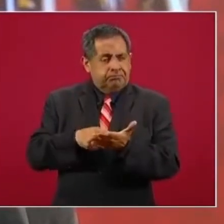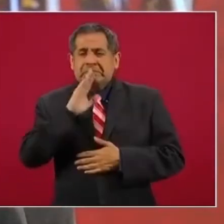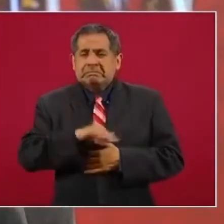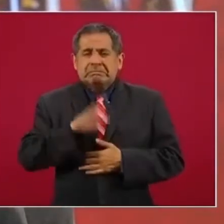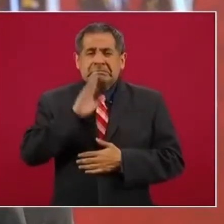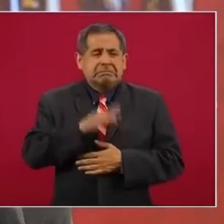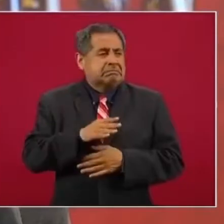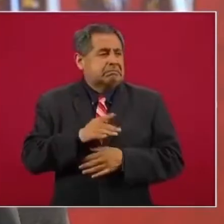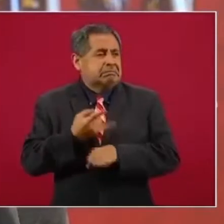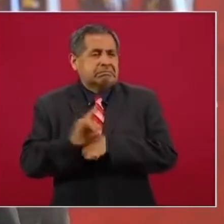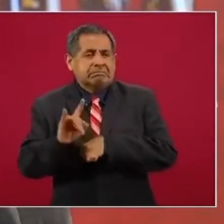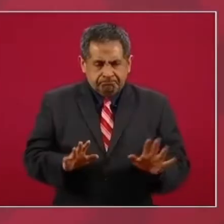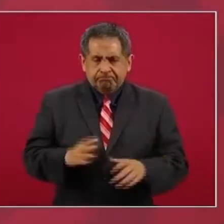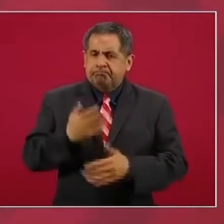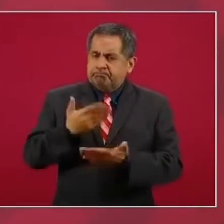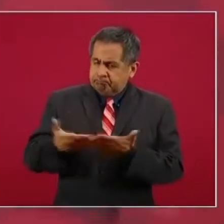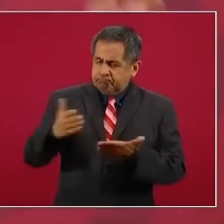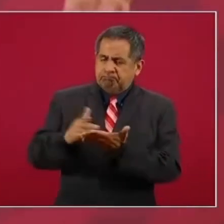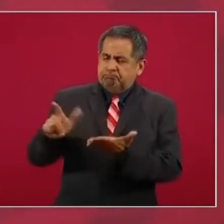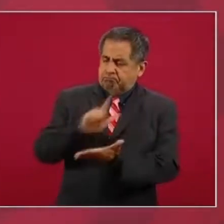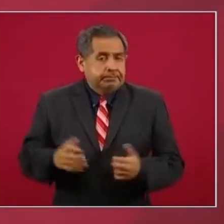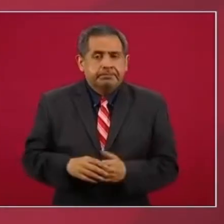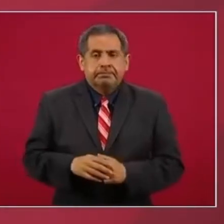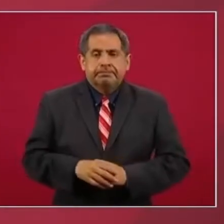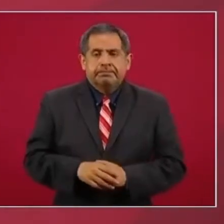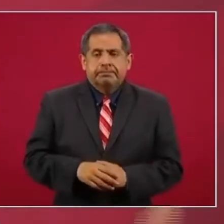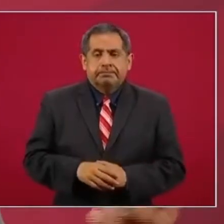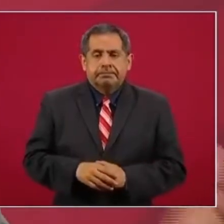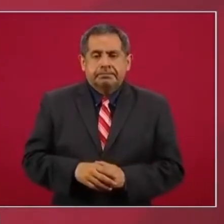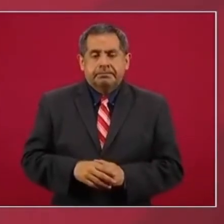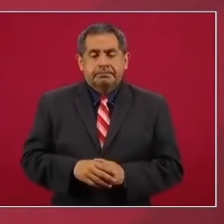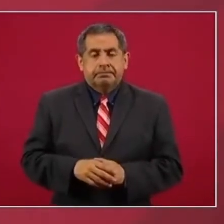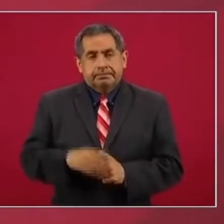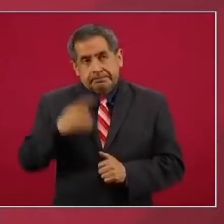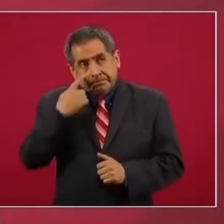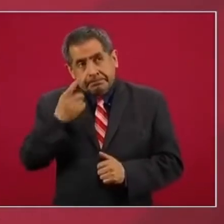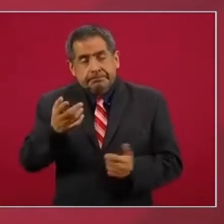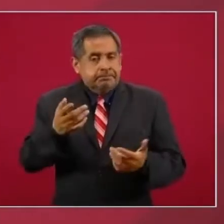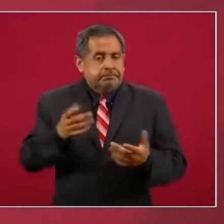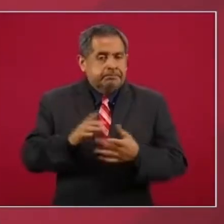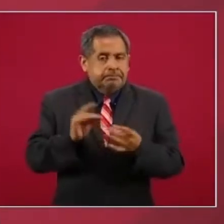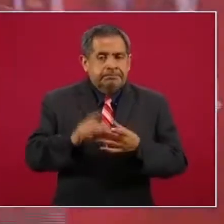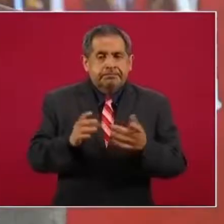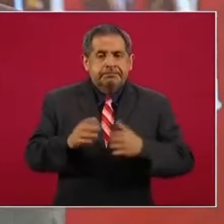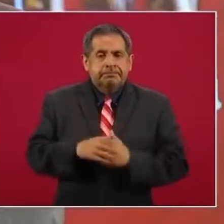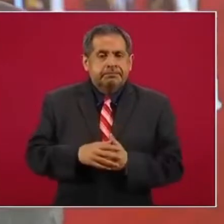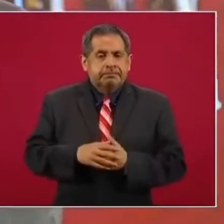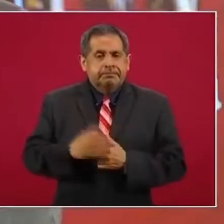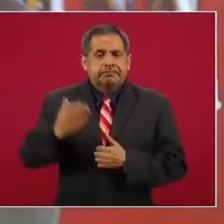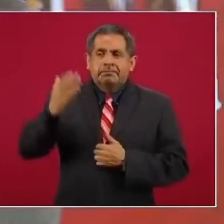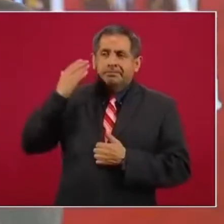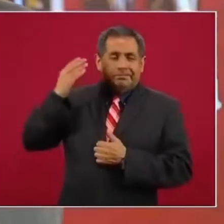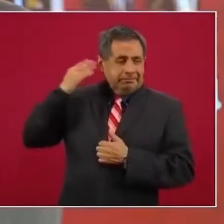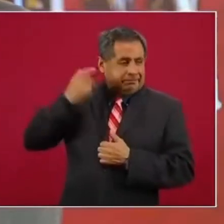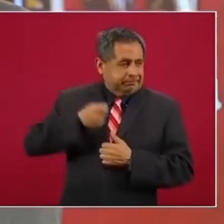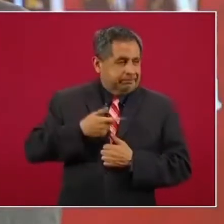chueco, de cohecho. Bueno, se ha llegado a decir que era un